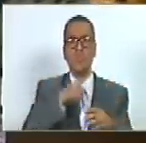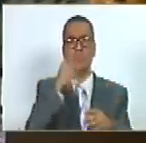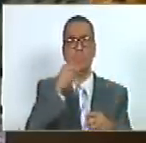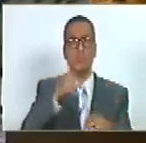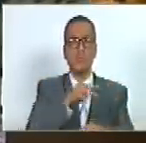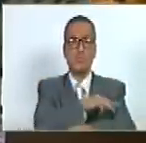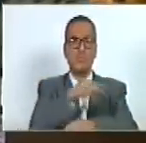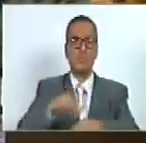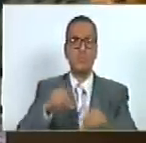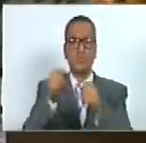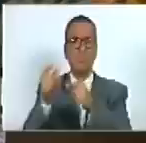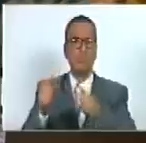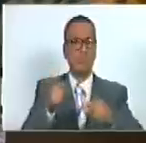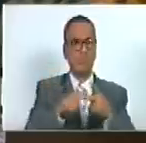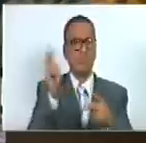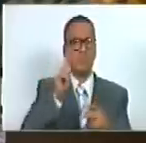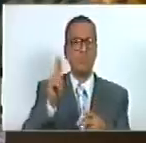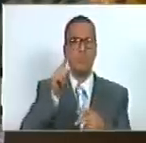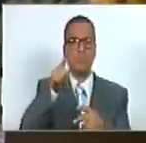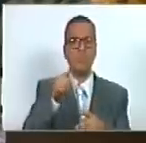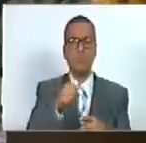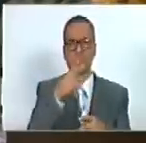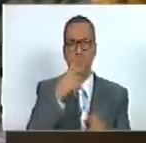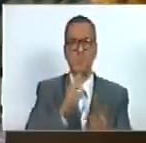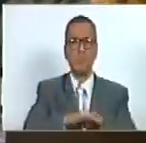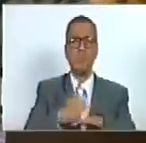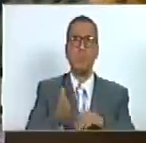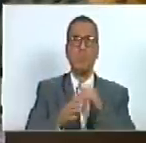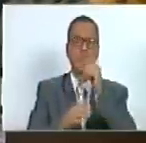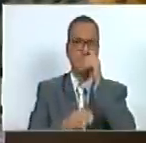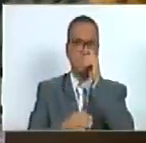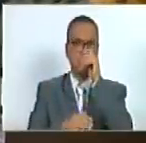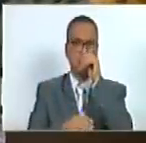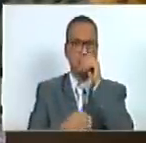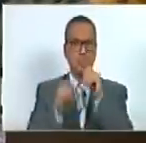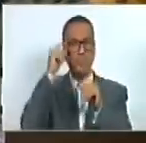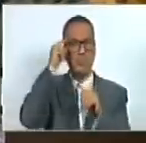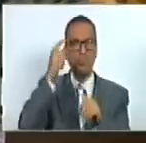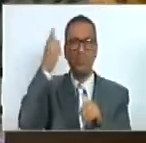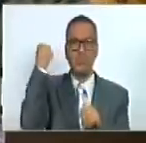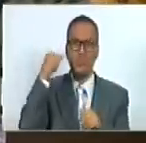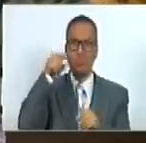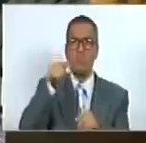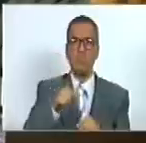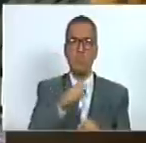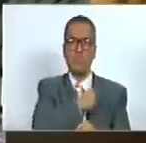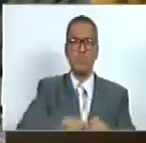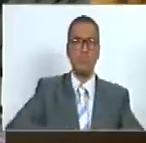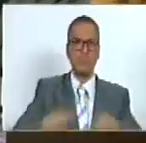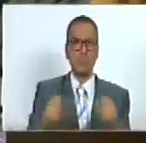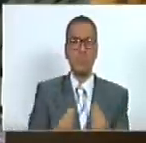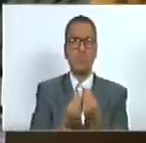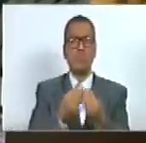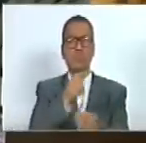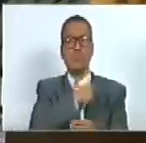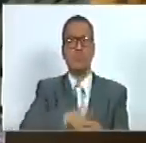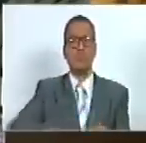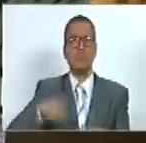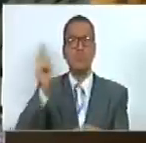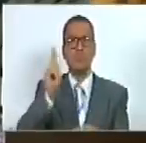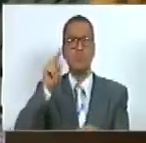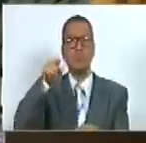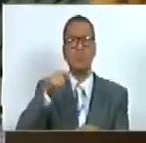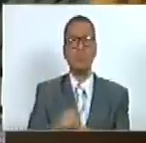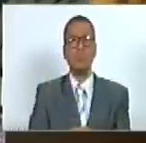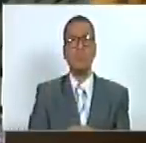moral, económica de la República es extraordinario. Por ello, ayer acompañaron al presidente de la República, porque